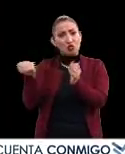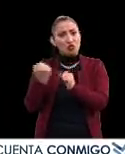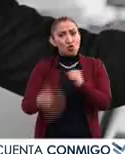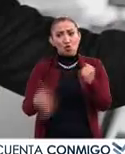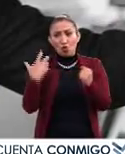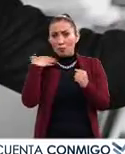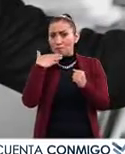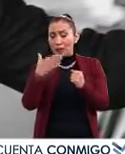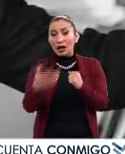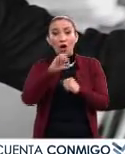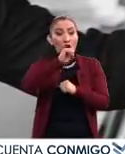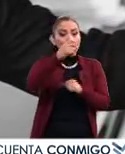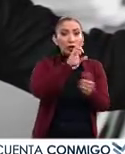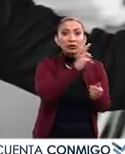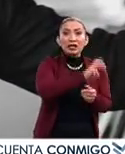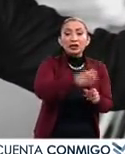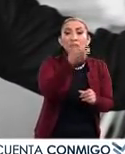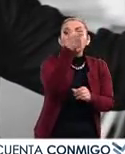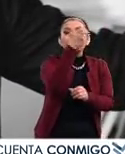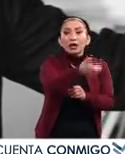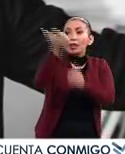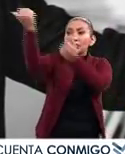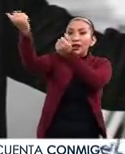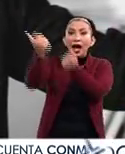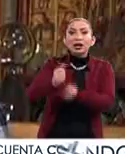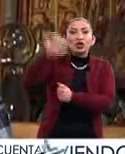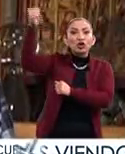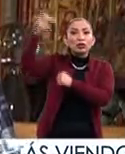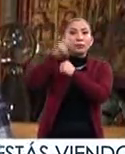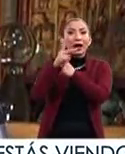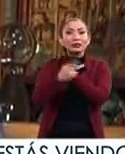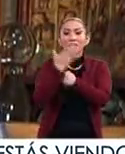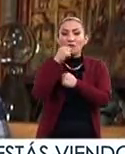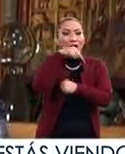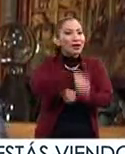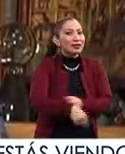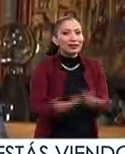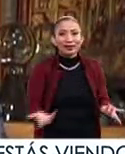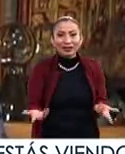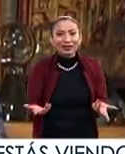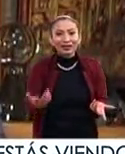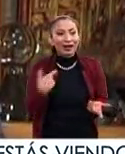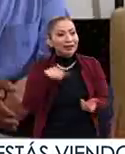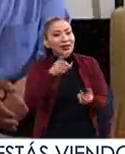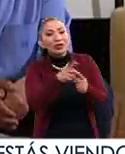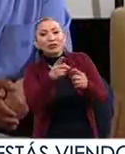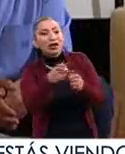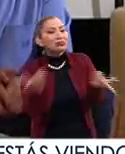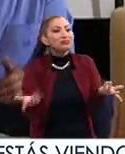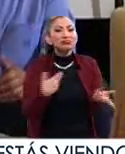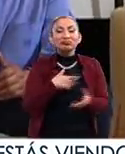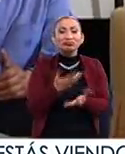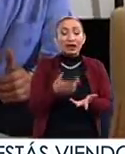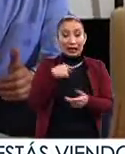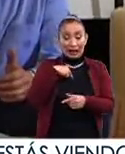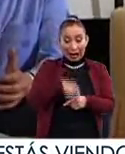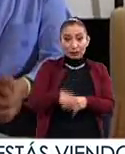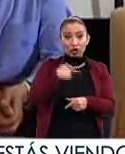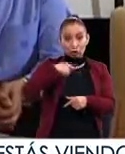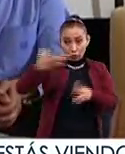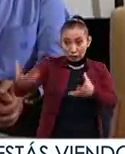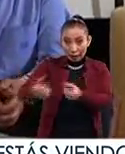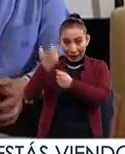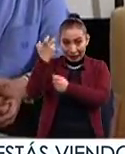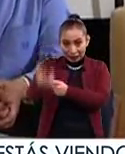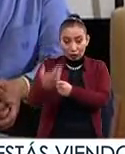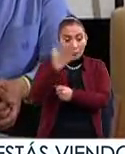que hay costaban 300 pesos en importaciones españolas de Minotauro. Y ya ni siquiera los encuentras. Ya ni siquiera los encuentras. Eso lo vas a